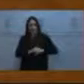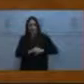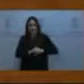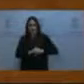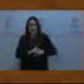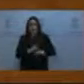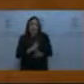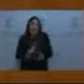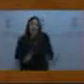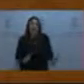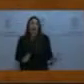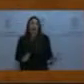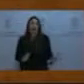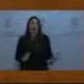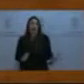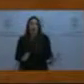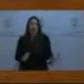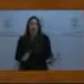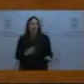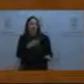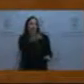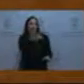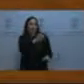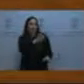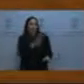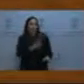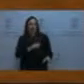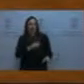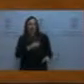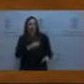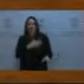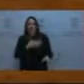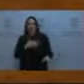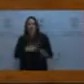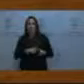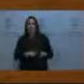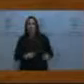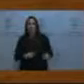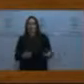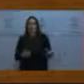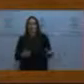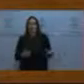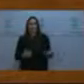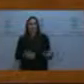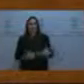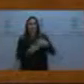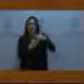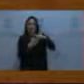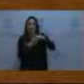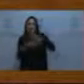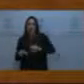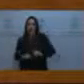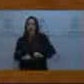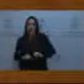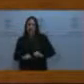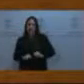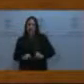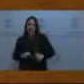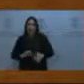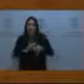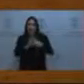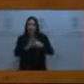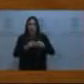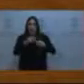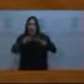lleva a pensar que ustedes tienen un tapón en su consejería que impide las adopciones. En lo que tiene que ver con la actualización